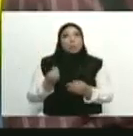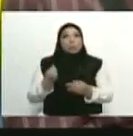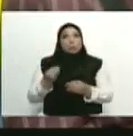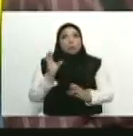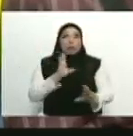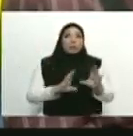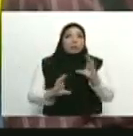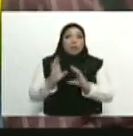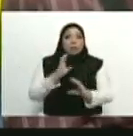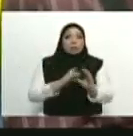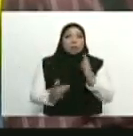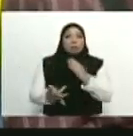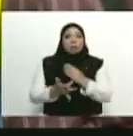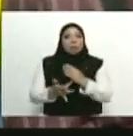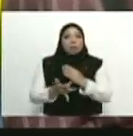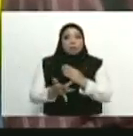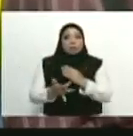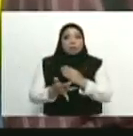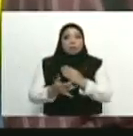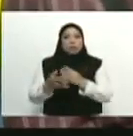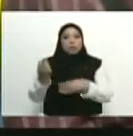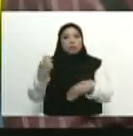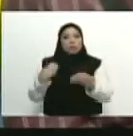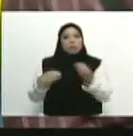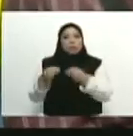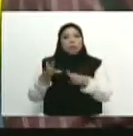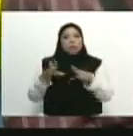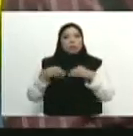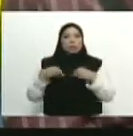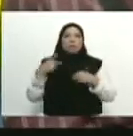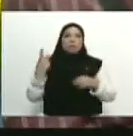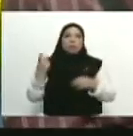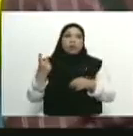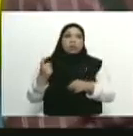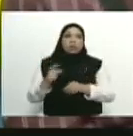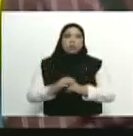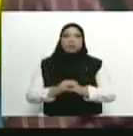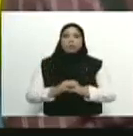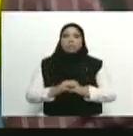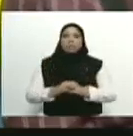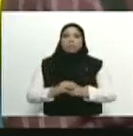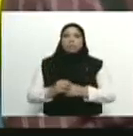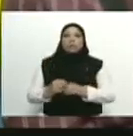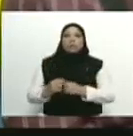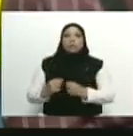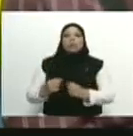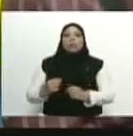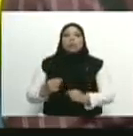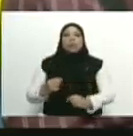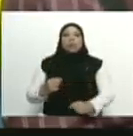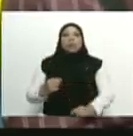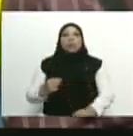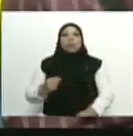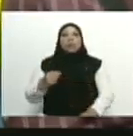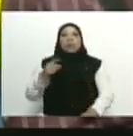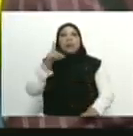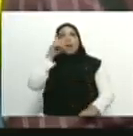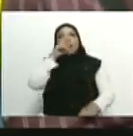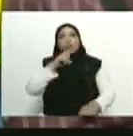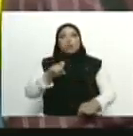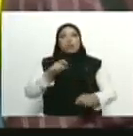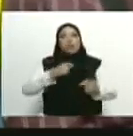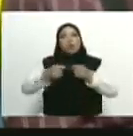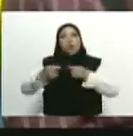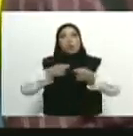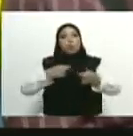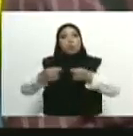ciencia y tecnología, que es una de las cosas que más nos hace falta. En el área electrónica le quiero hablar un poco de la